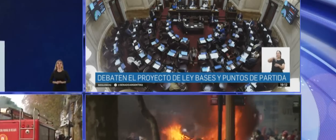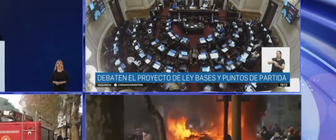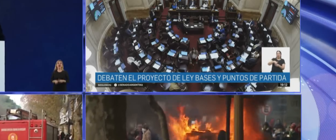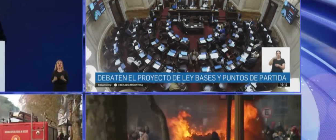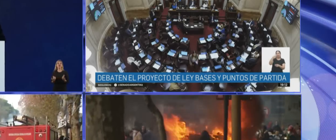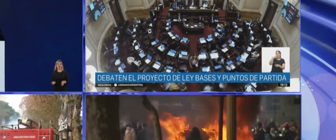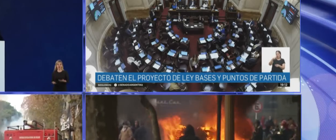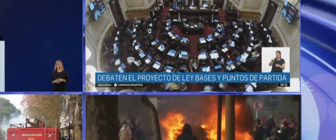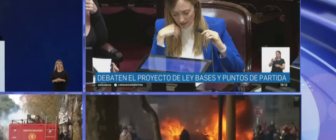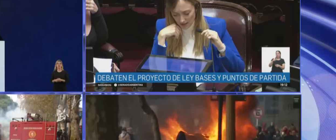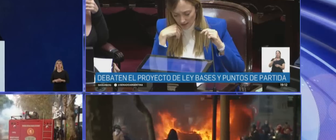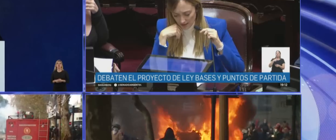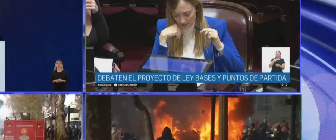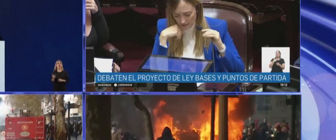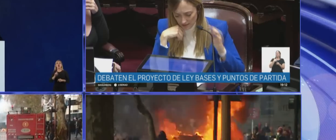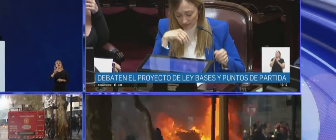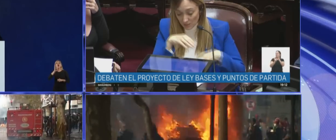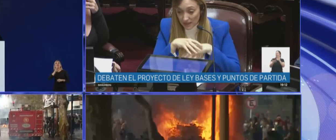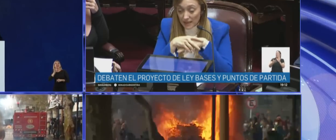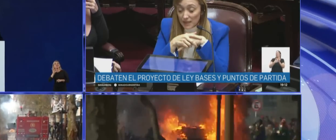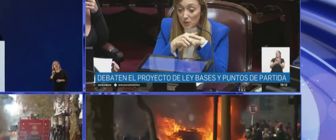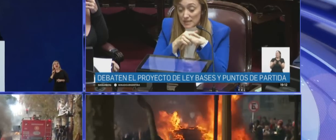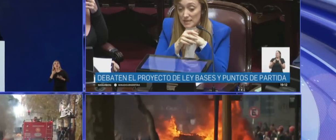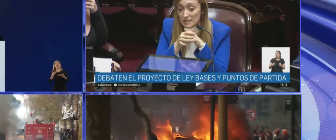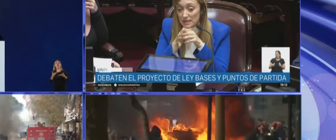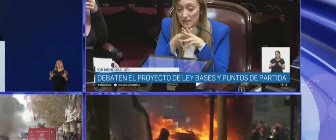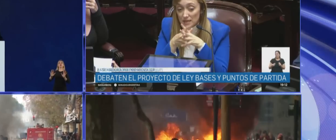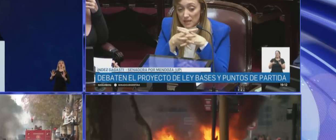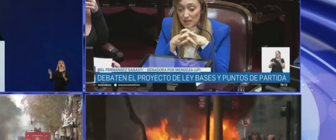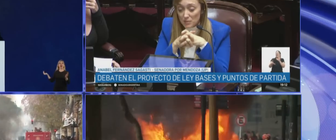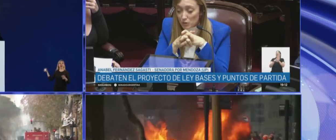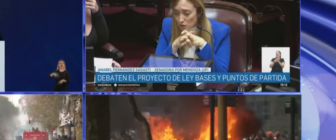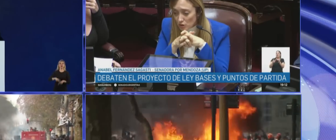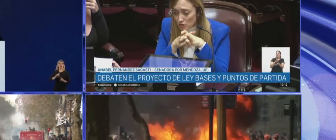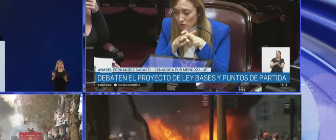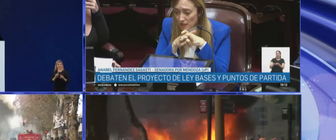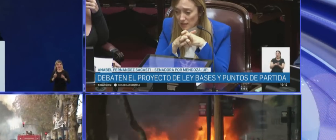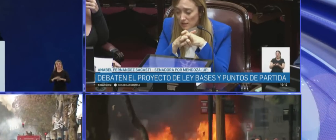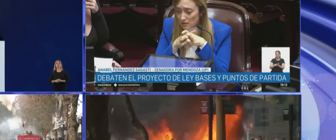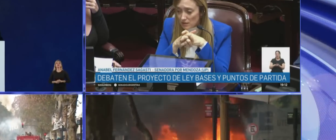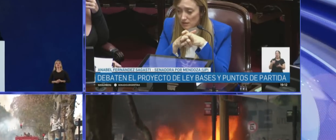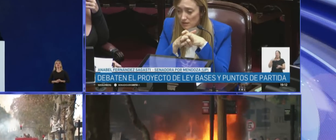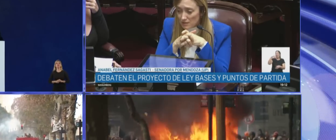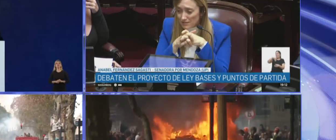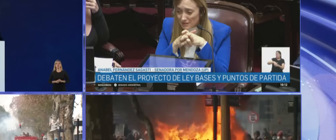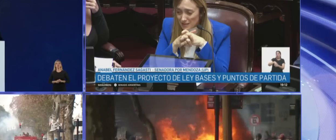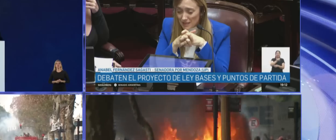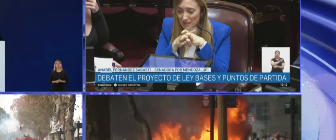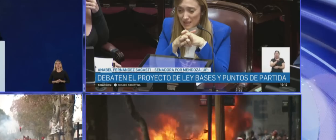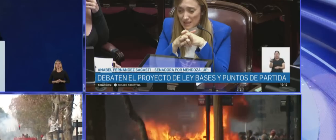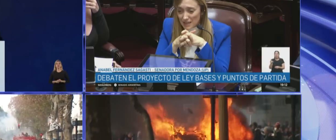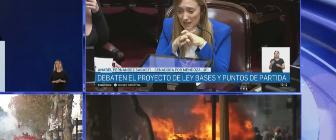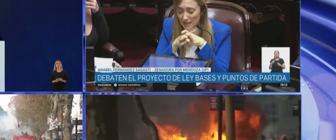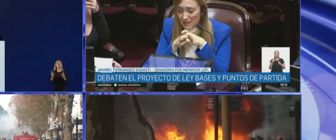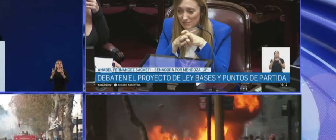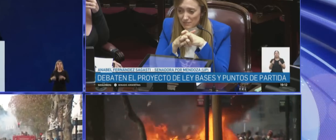Entonces, no es que la convergencia es algo que se va a dar de modo tautológico por la forma que tiene la función de producción, que además no